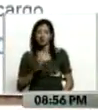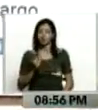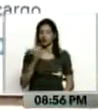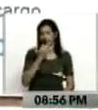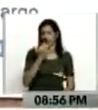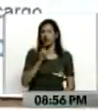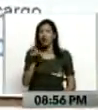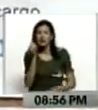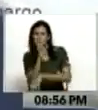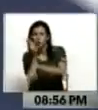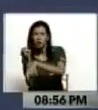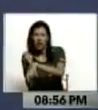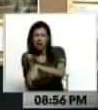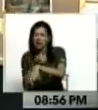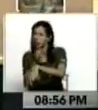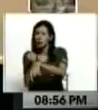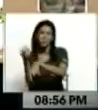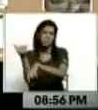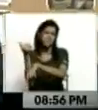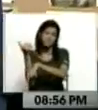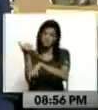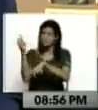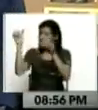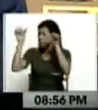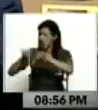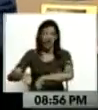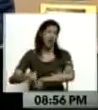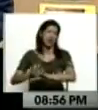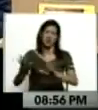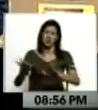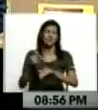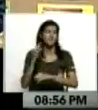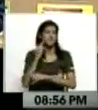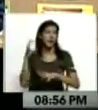yo me río Porque esa esa asamblea está tan